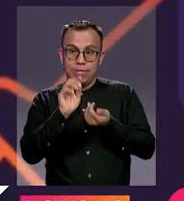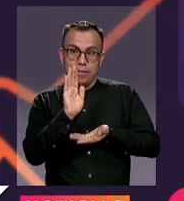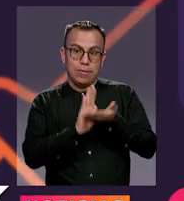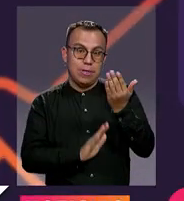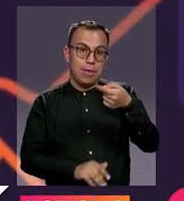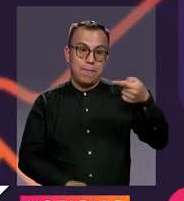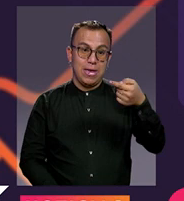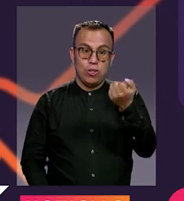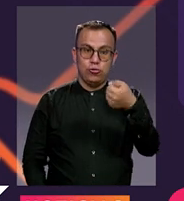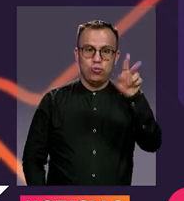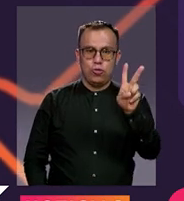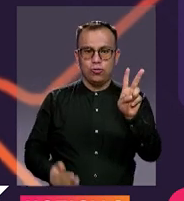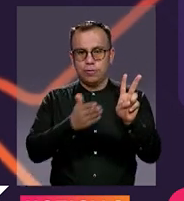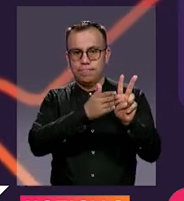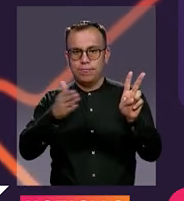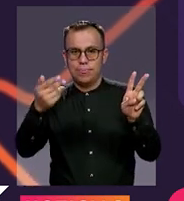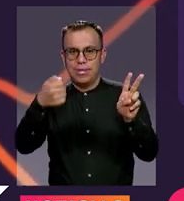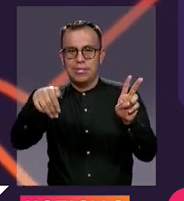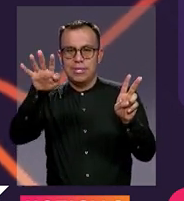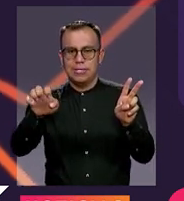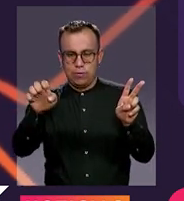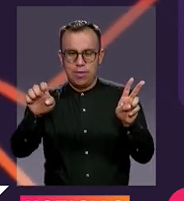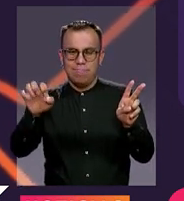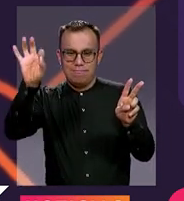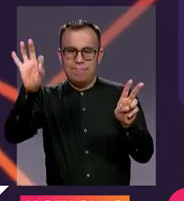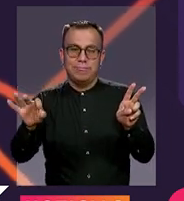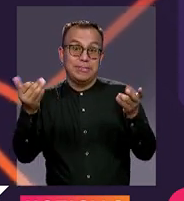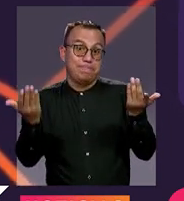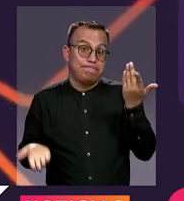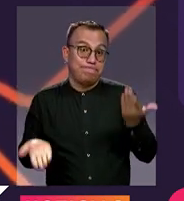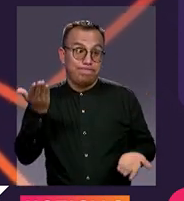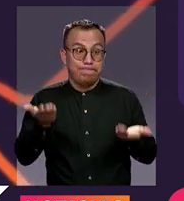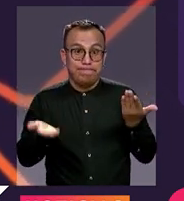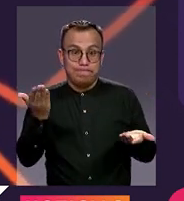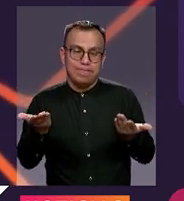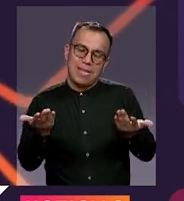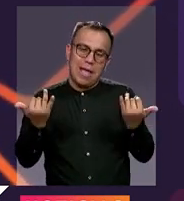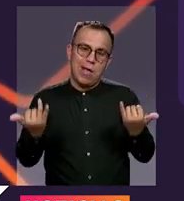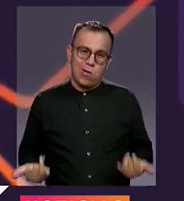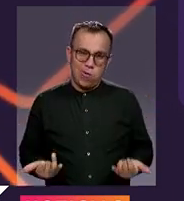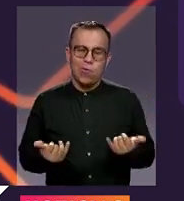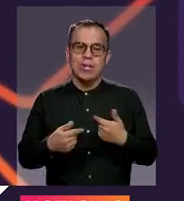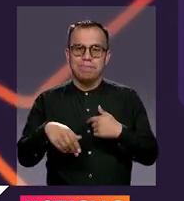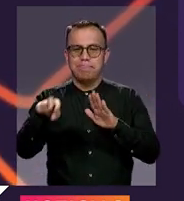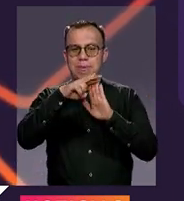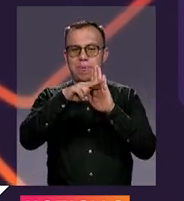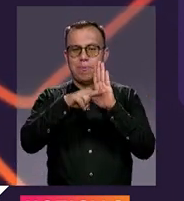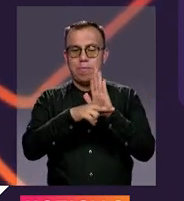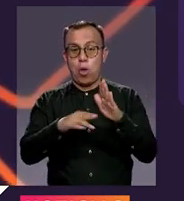menos 12% al 19%, pero esto dependerá de no enfrentar más restricciones o bloqueos.